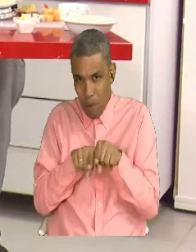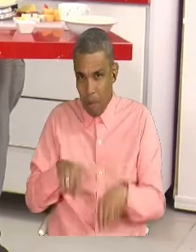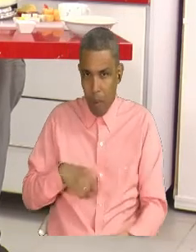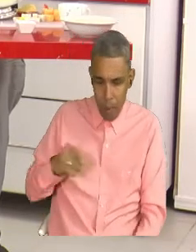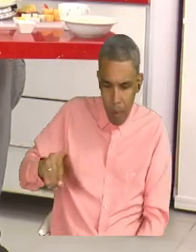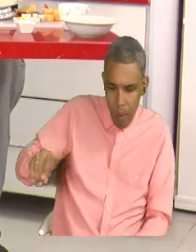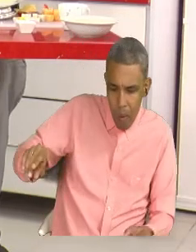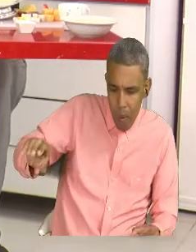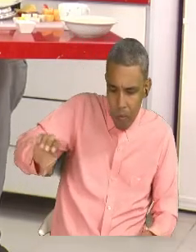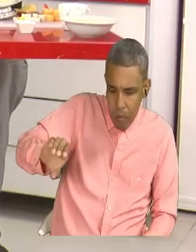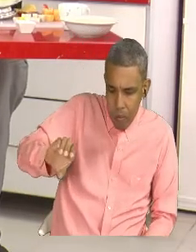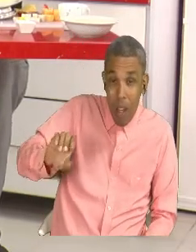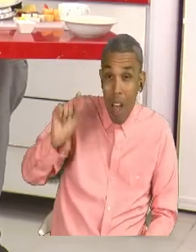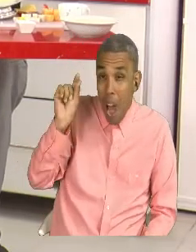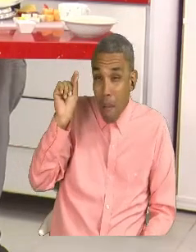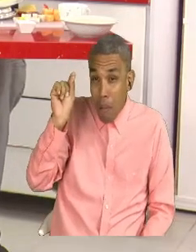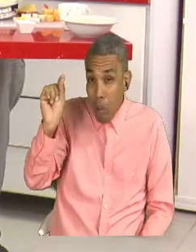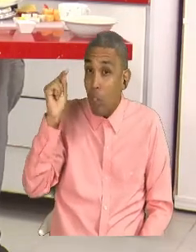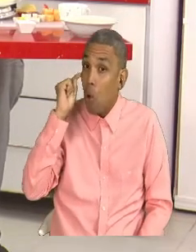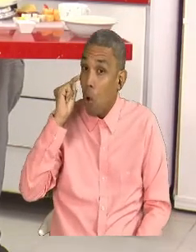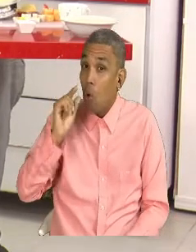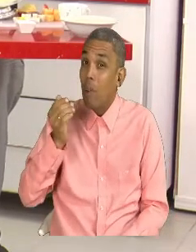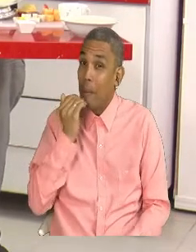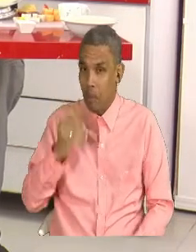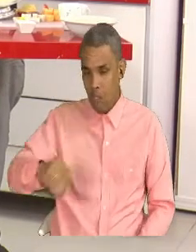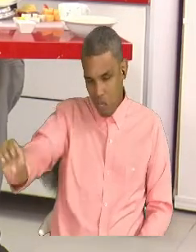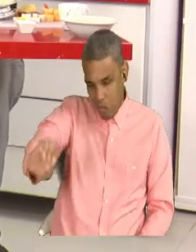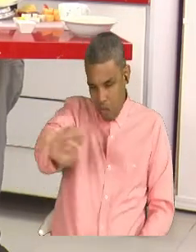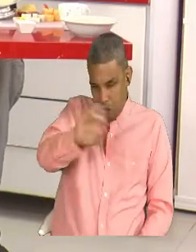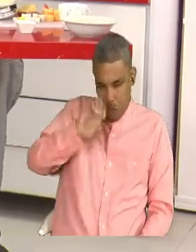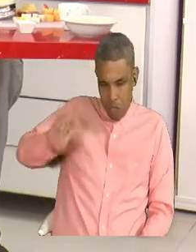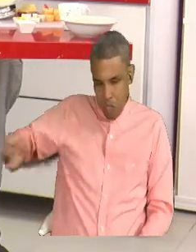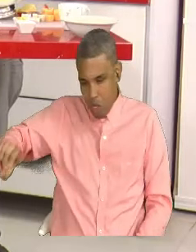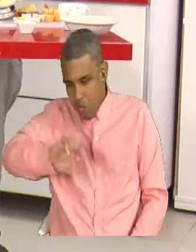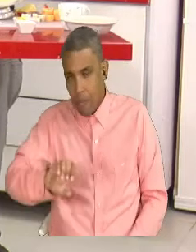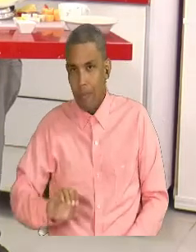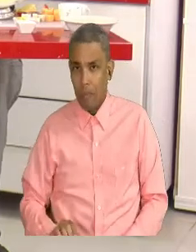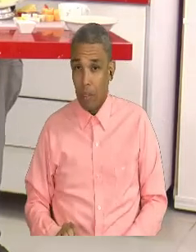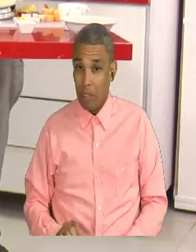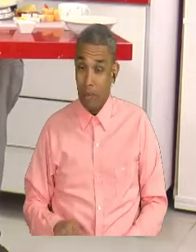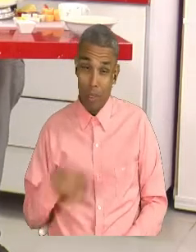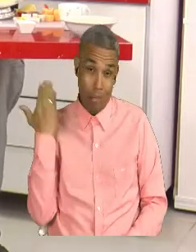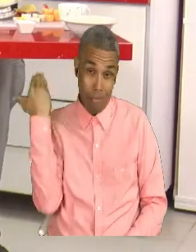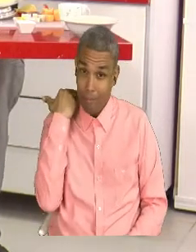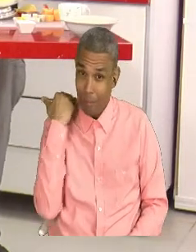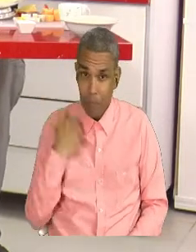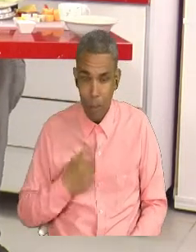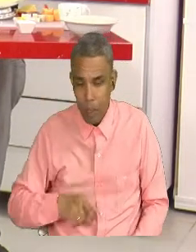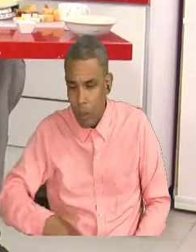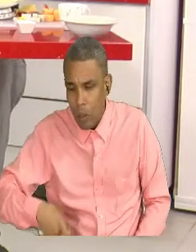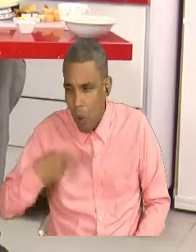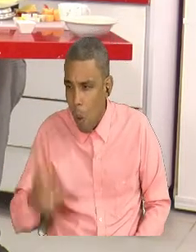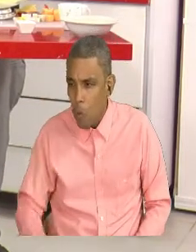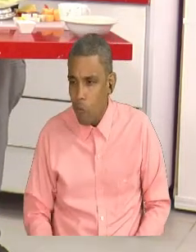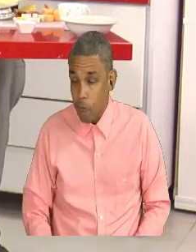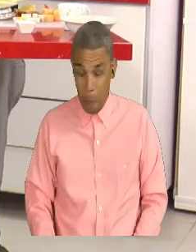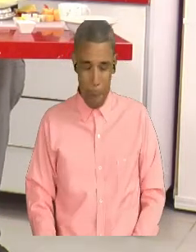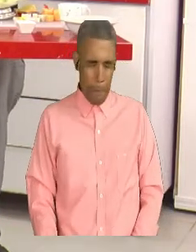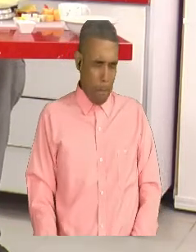protagonista la mostaza, que sepa un aderezo a yogur, que es la idea. Como que dice un 50-50. Sí. Ok, perfecto. Ahí